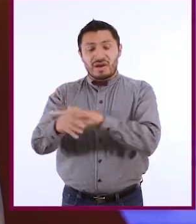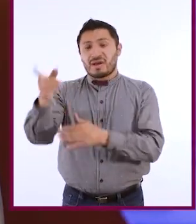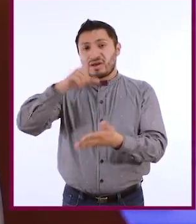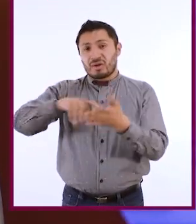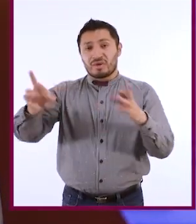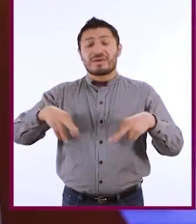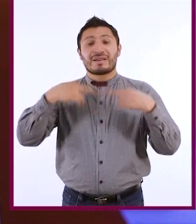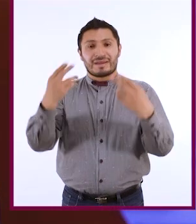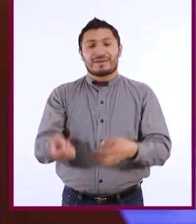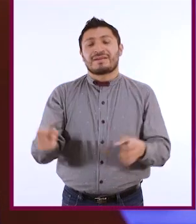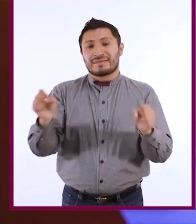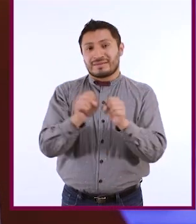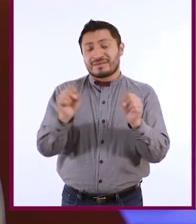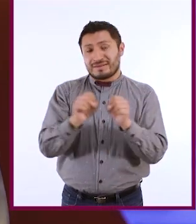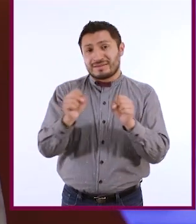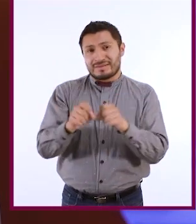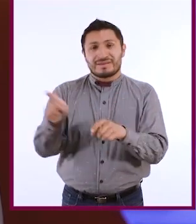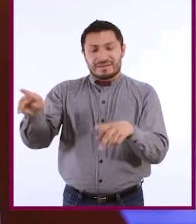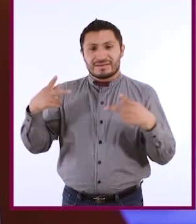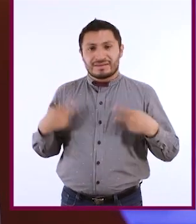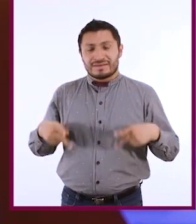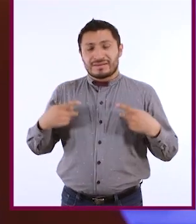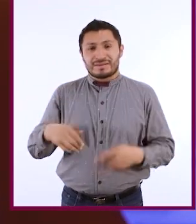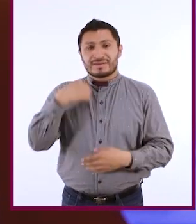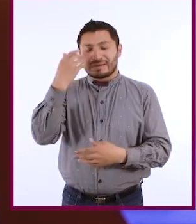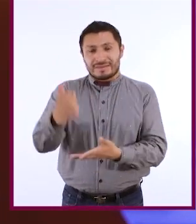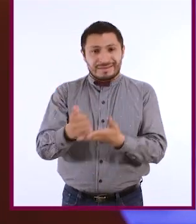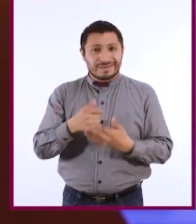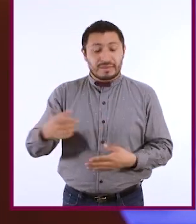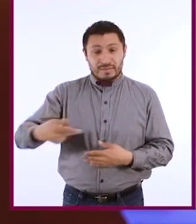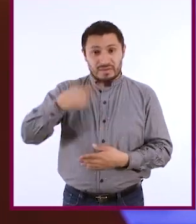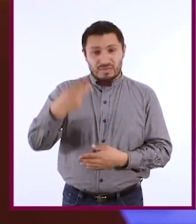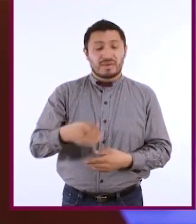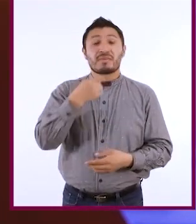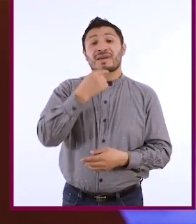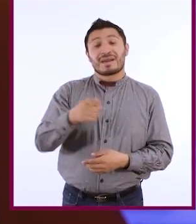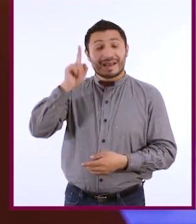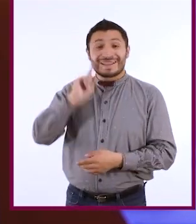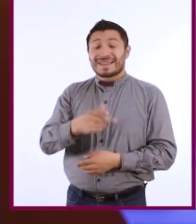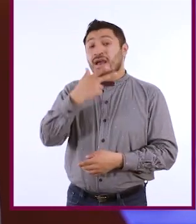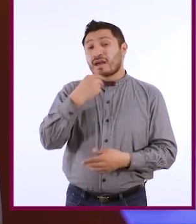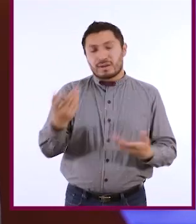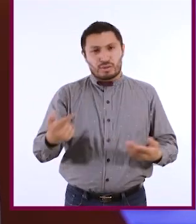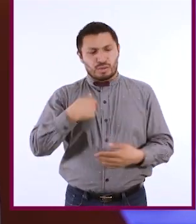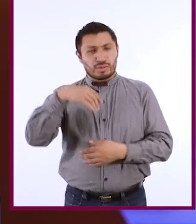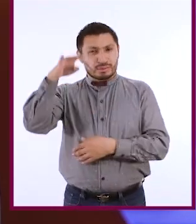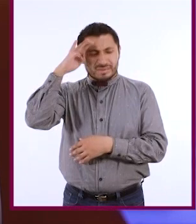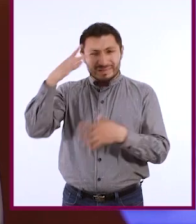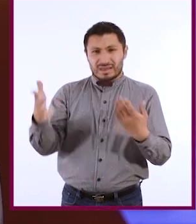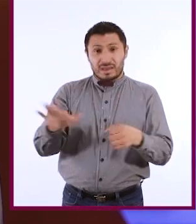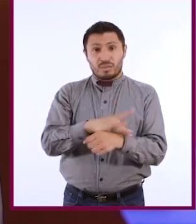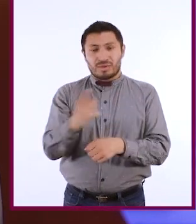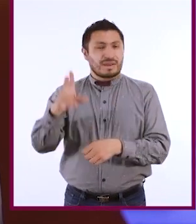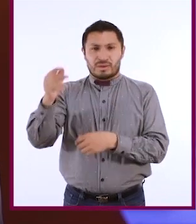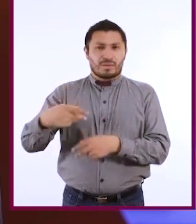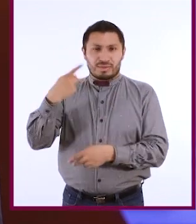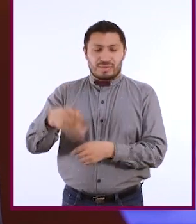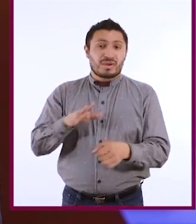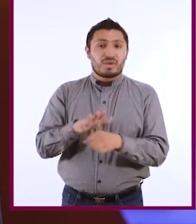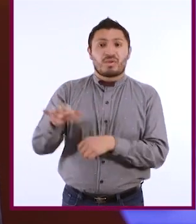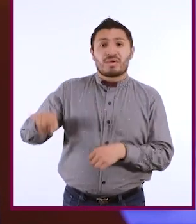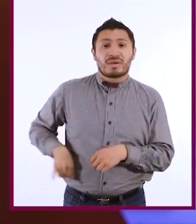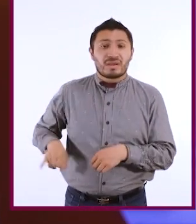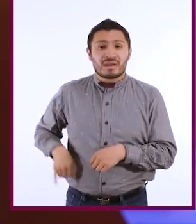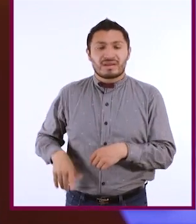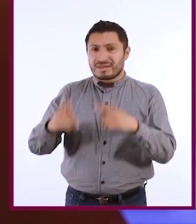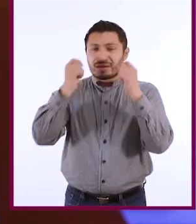mi sobrina. El vendedor quería ayudarme y lo primero que me preguntó fue, ¿es para niña o un niño? Me quedé pensando, ¿por qué no me preguntó qué le interesaba